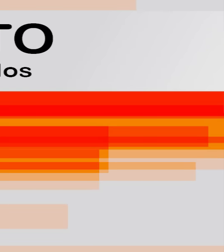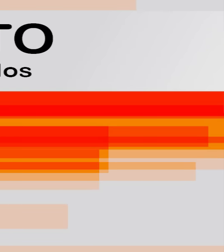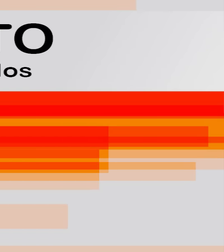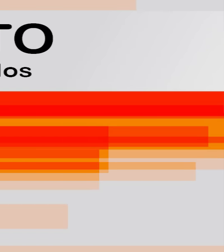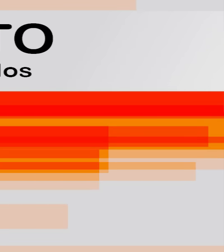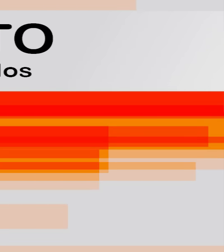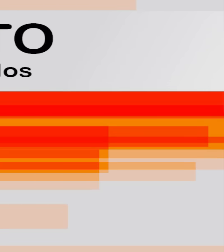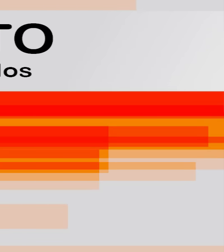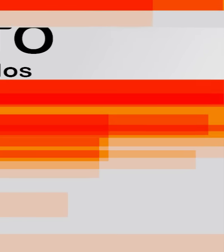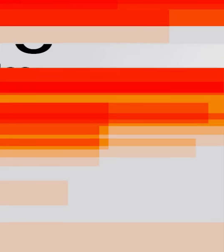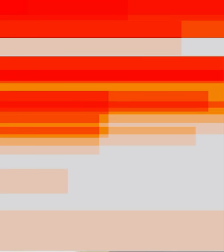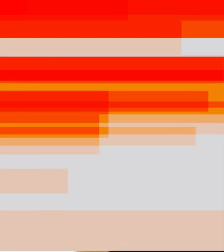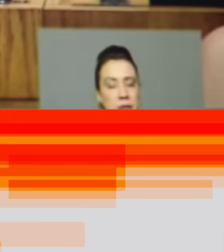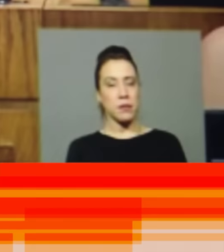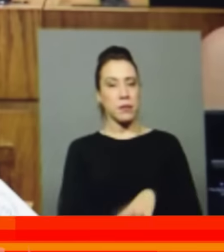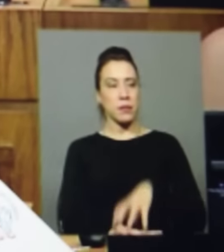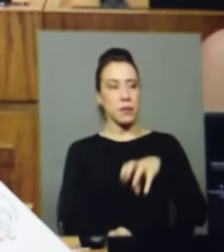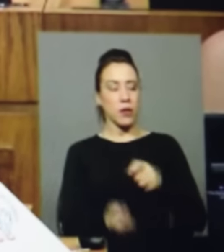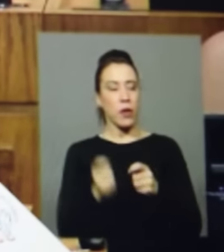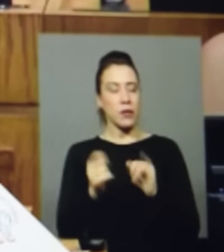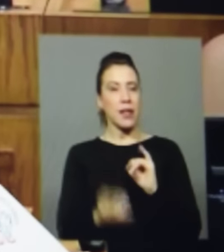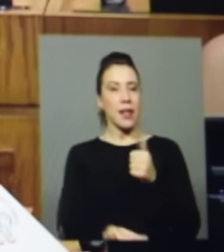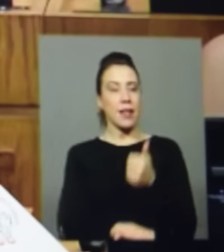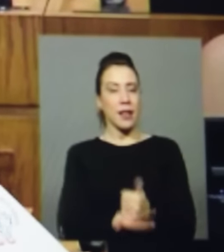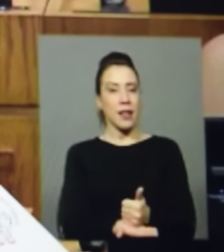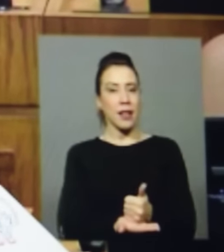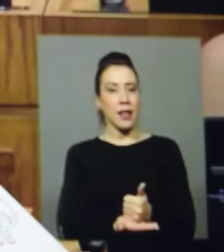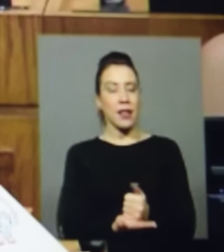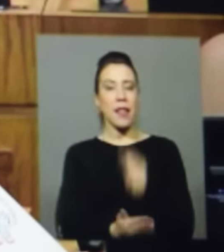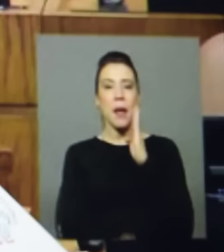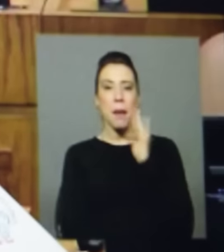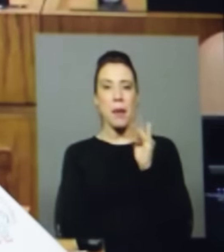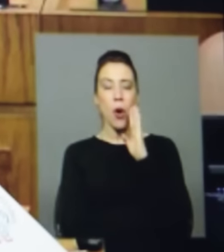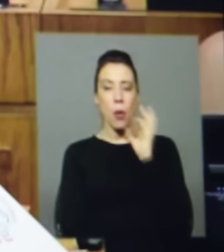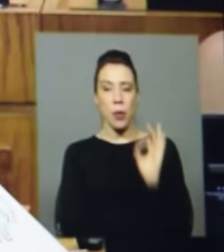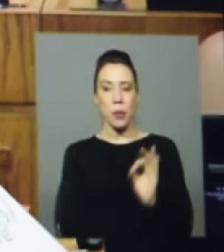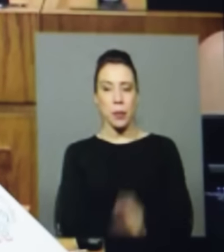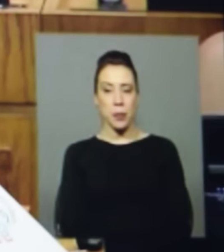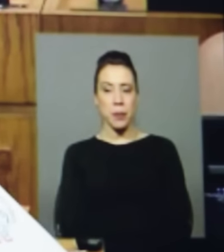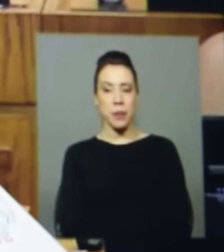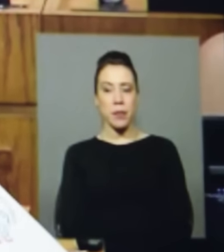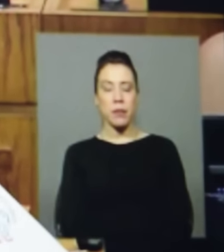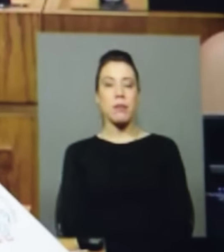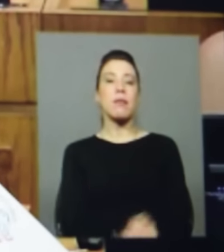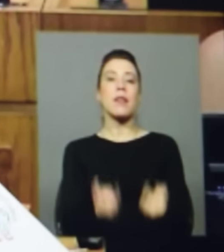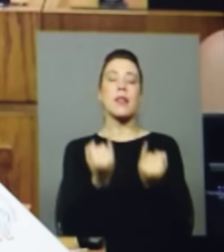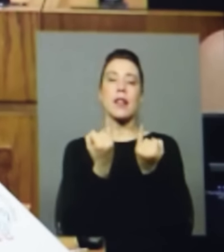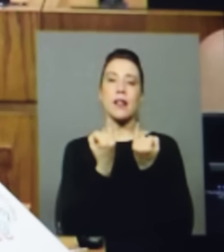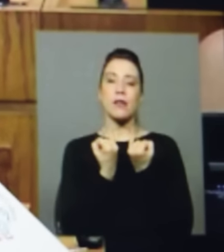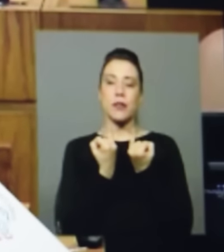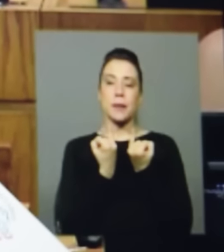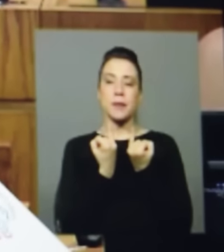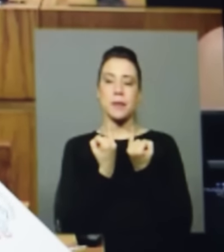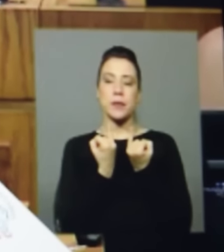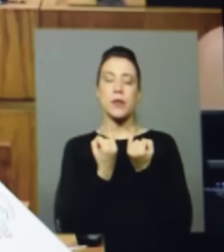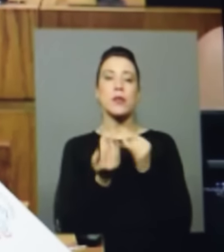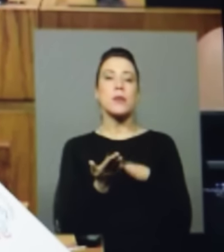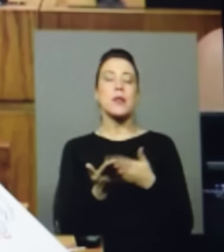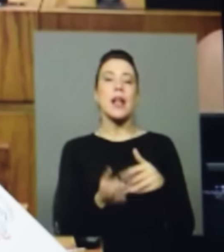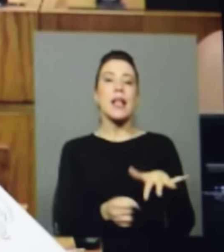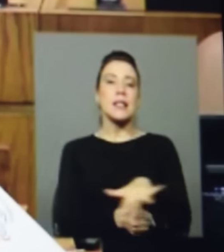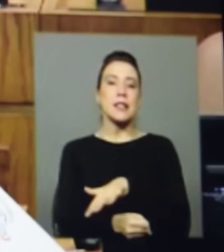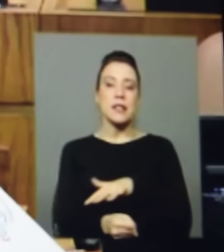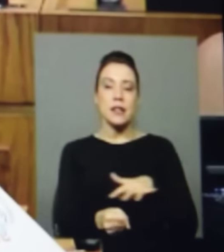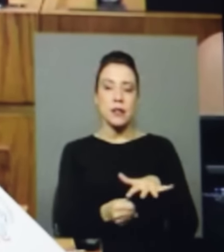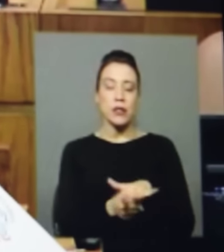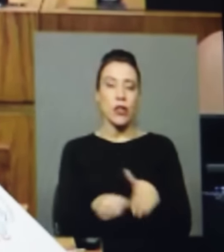solicito un oficio al intendente de la región del Biobío para que nos informe cuál es la situación